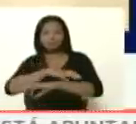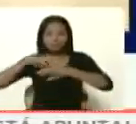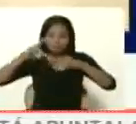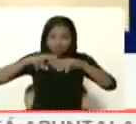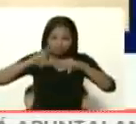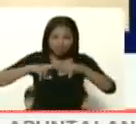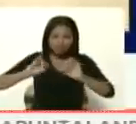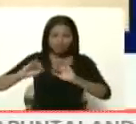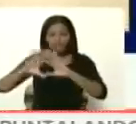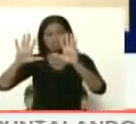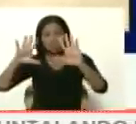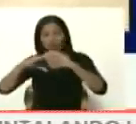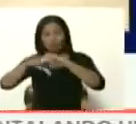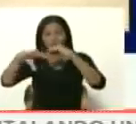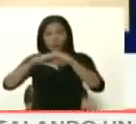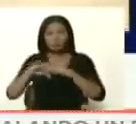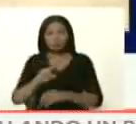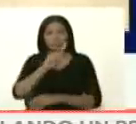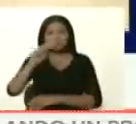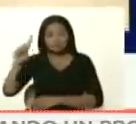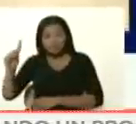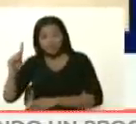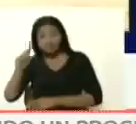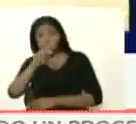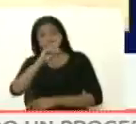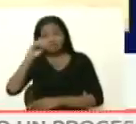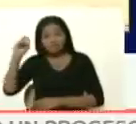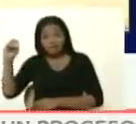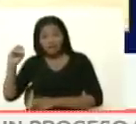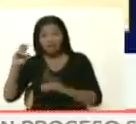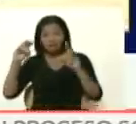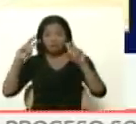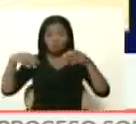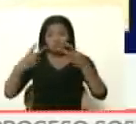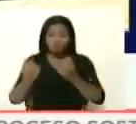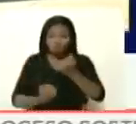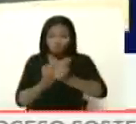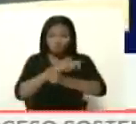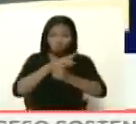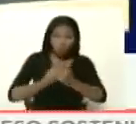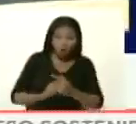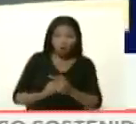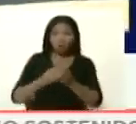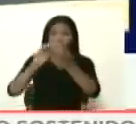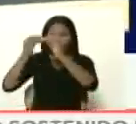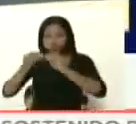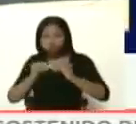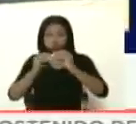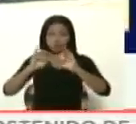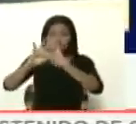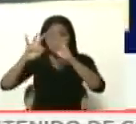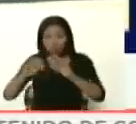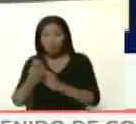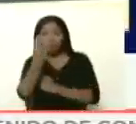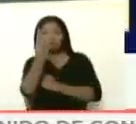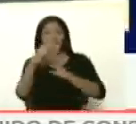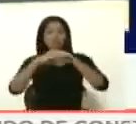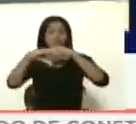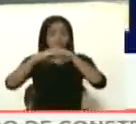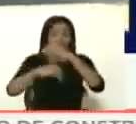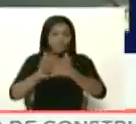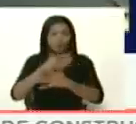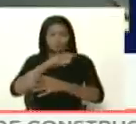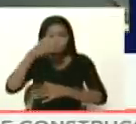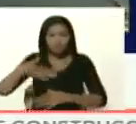10 autobuses, 100 nuevas unidades autobuseras para reforzar quirúrgicamente allí donde hace falta para que